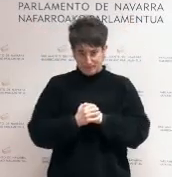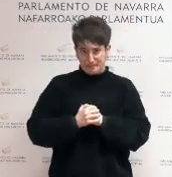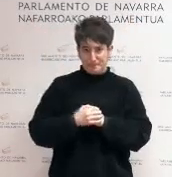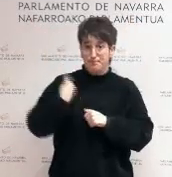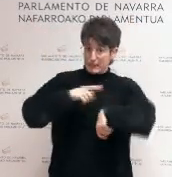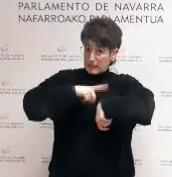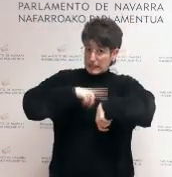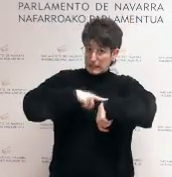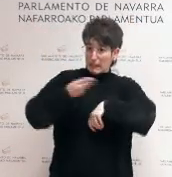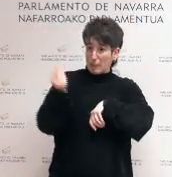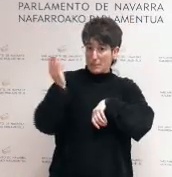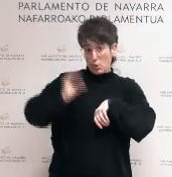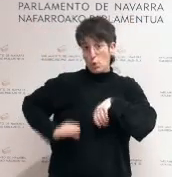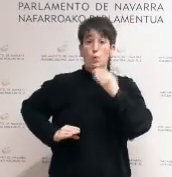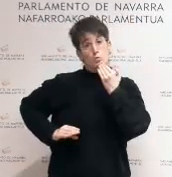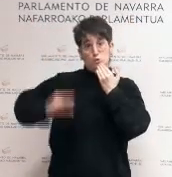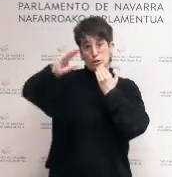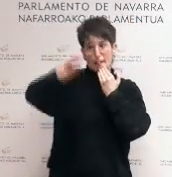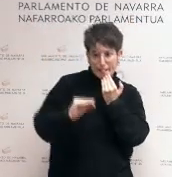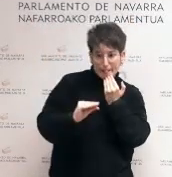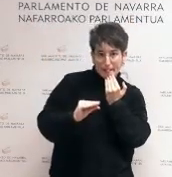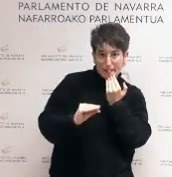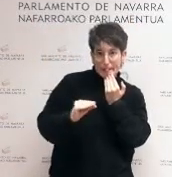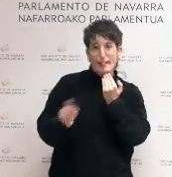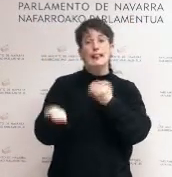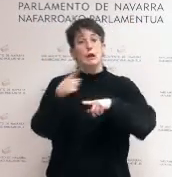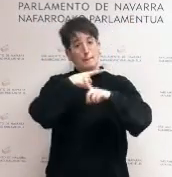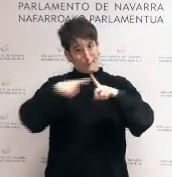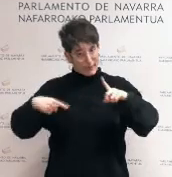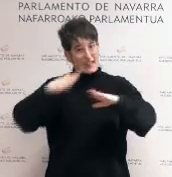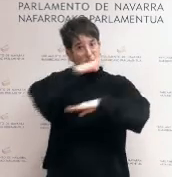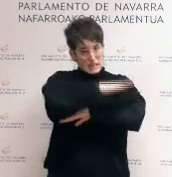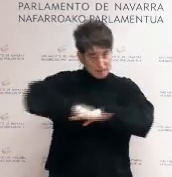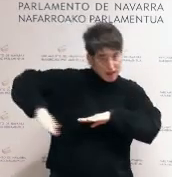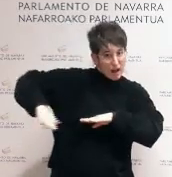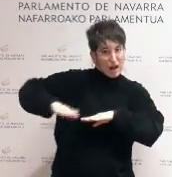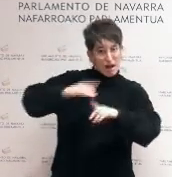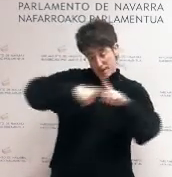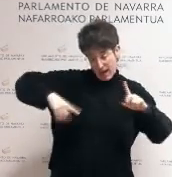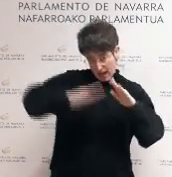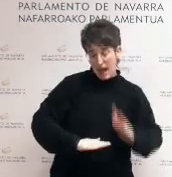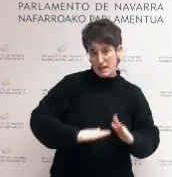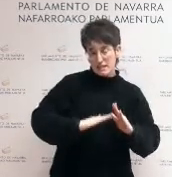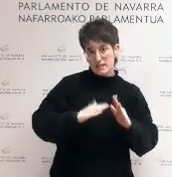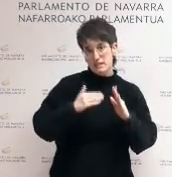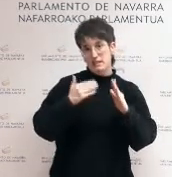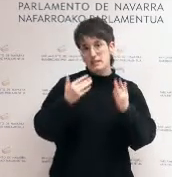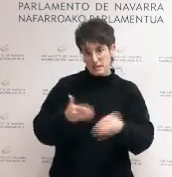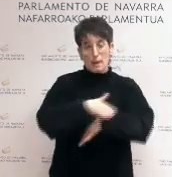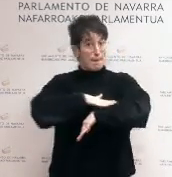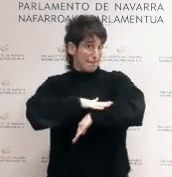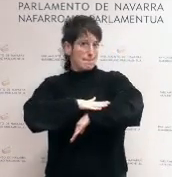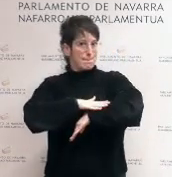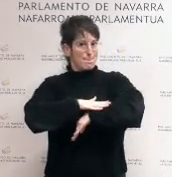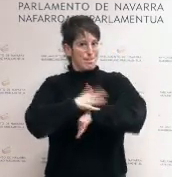poder adquisitivo de las rentas medias y bajas principalmente, el Gobierno además ingresa y gana dinero